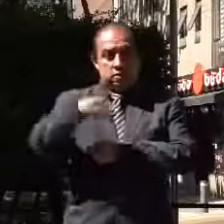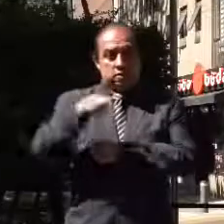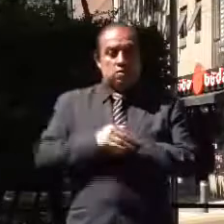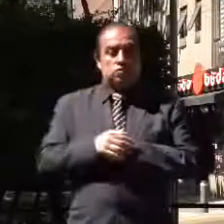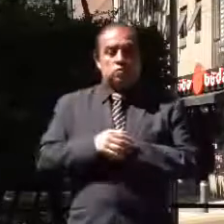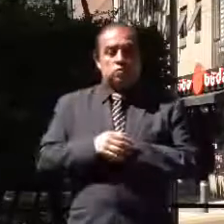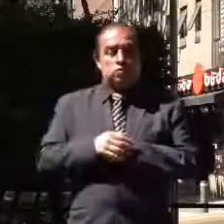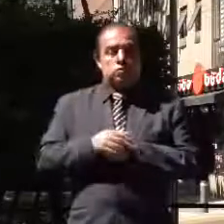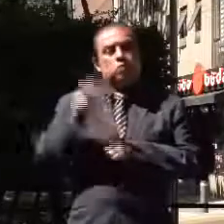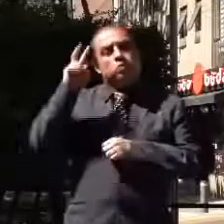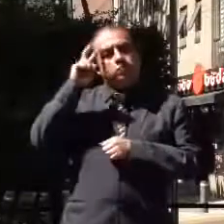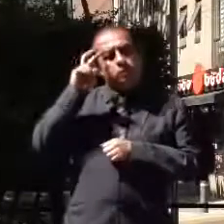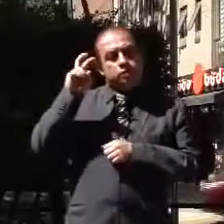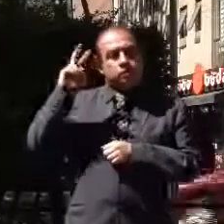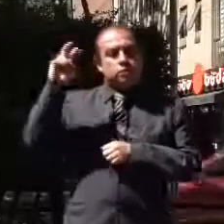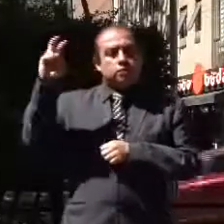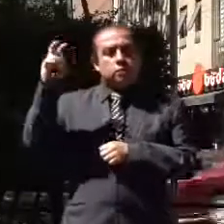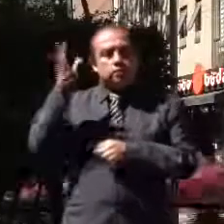la verdad.